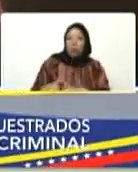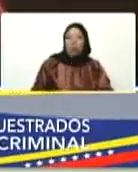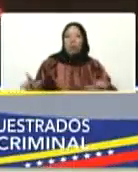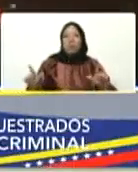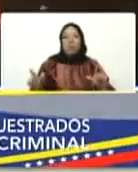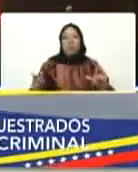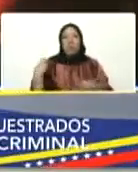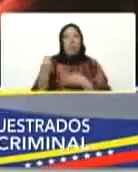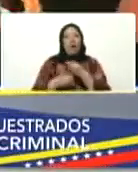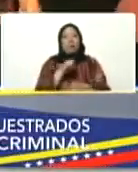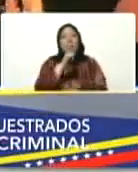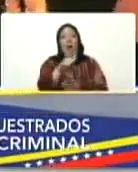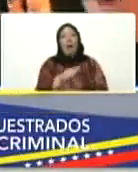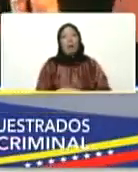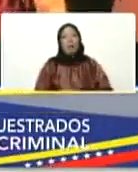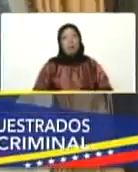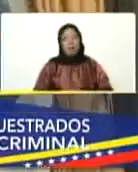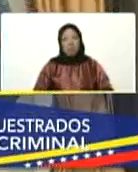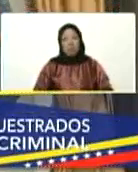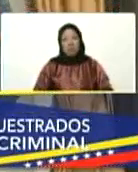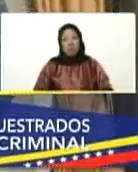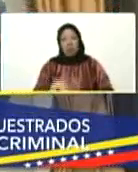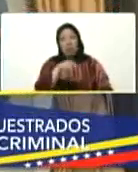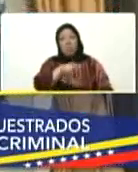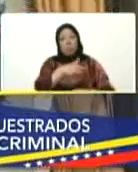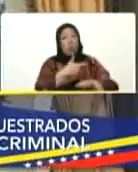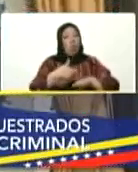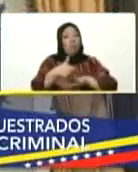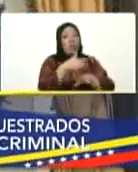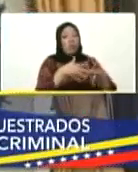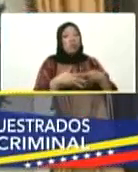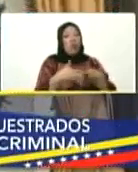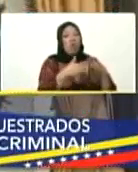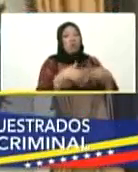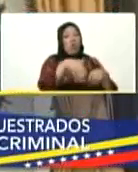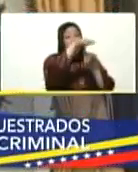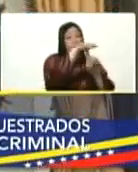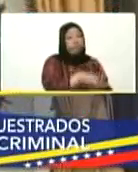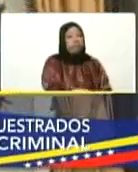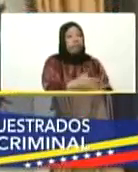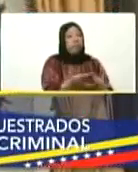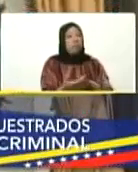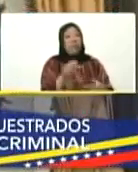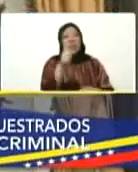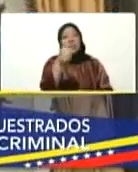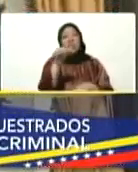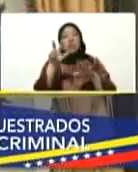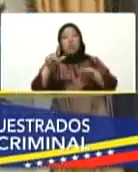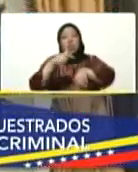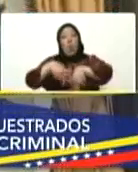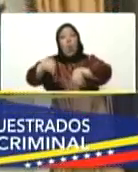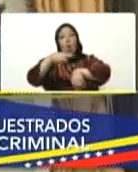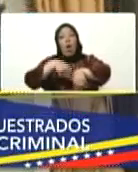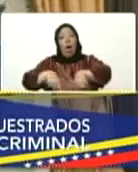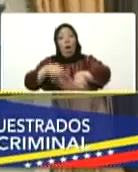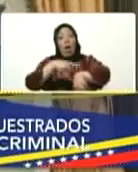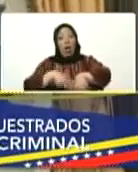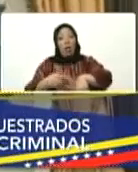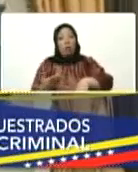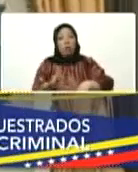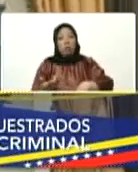daño. Hace daño el imperialismo. Y lo quiero decir, por 18 horas...